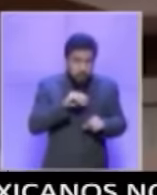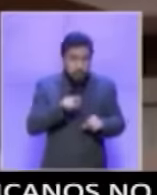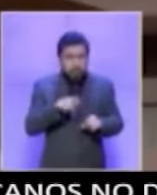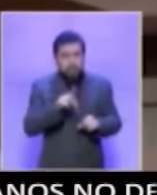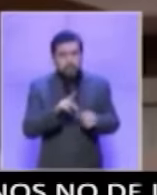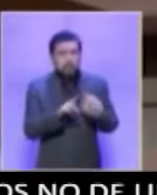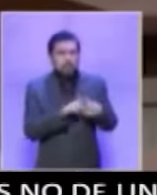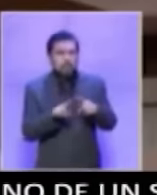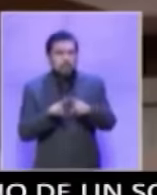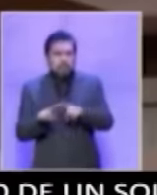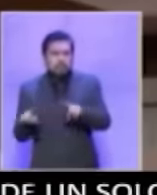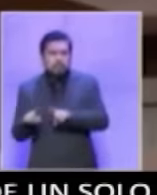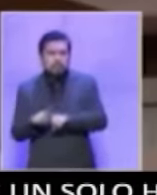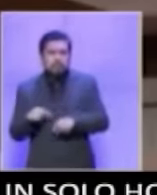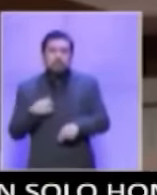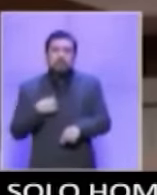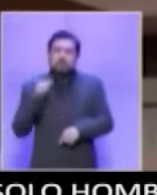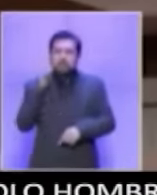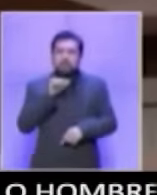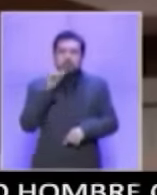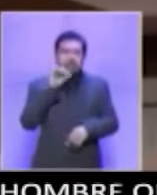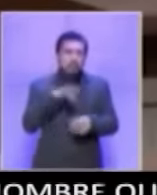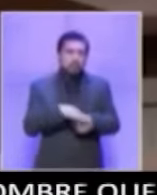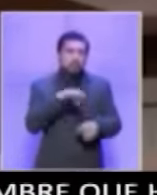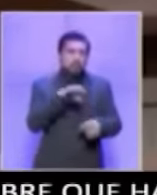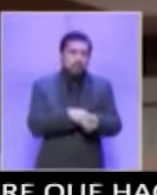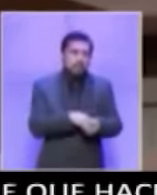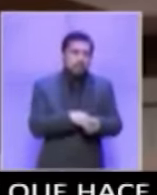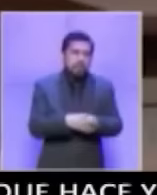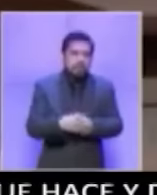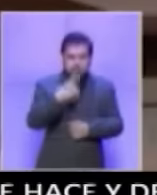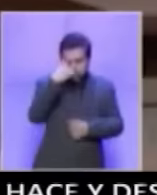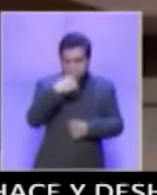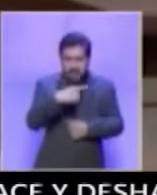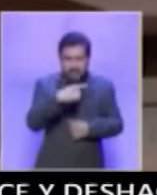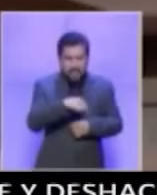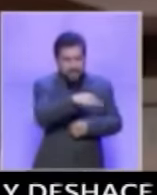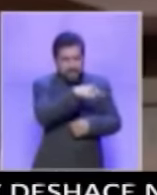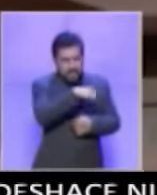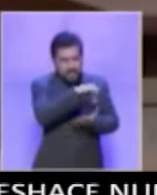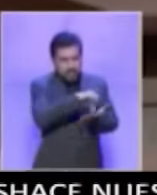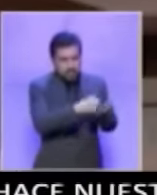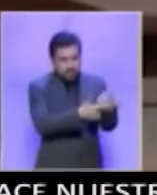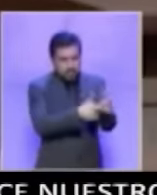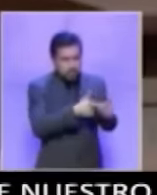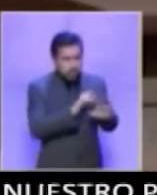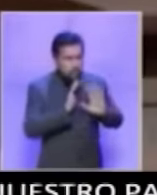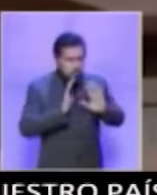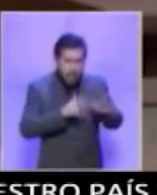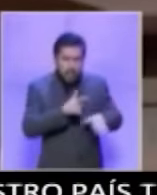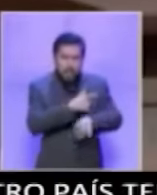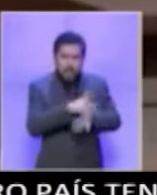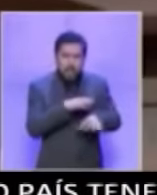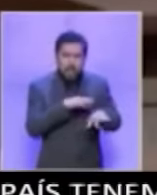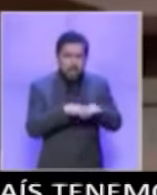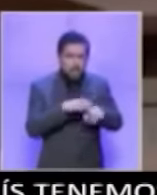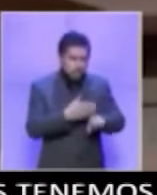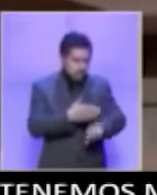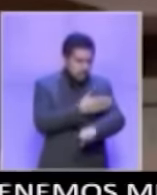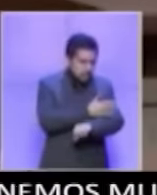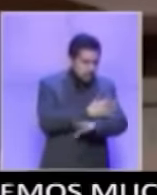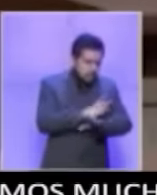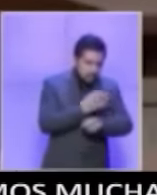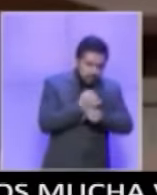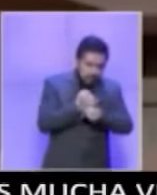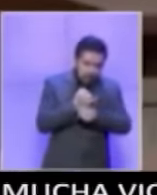porque son los que tienen una un cargo de representación Popular en el senado y en cámara de diputados ellos podrán si lo desean